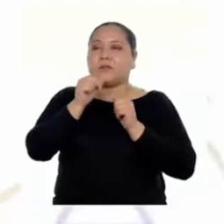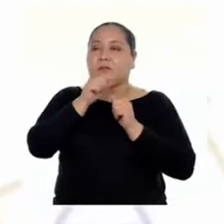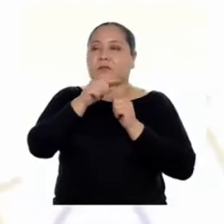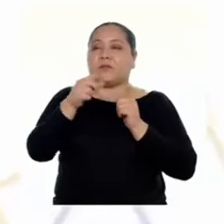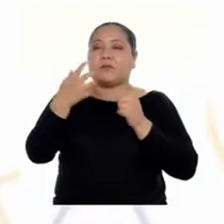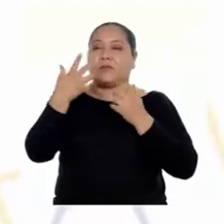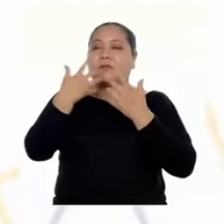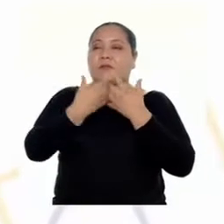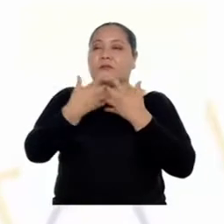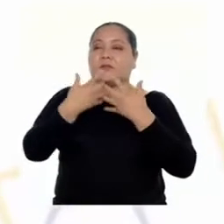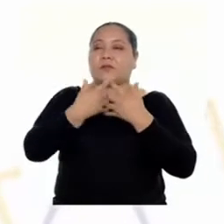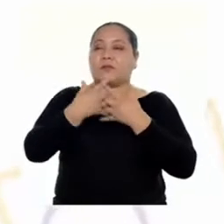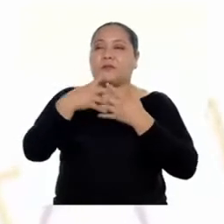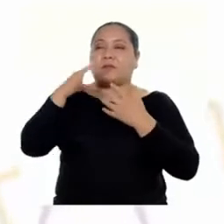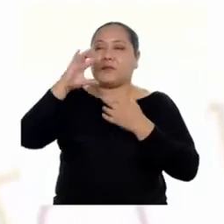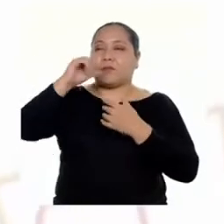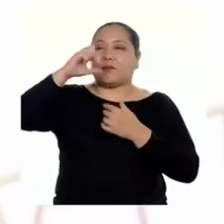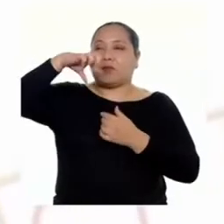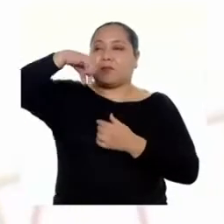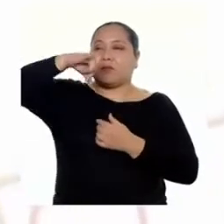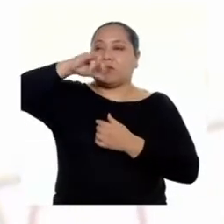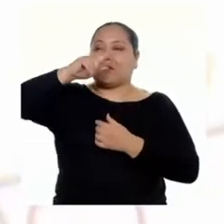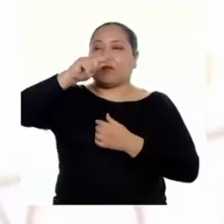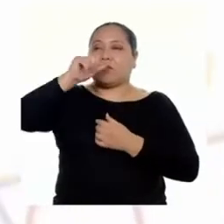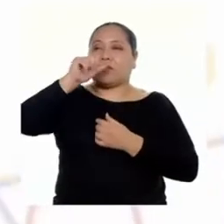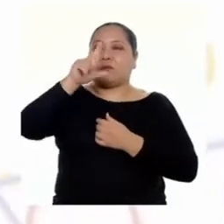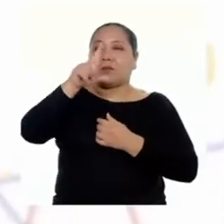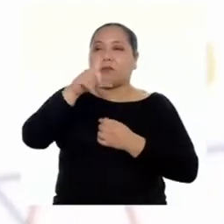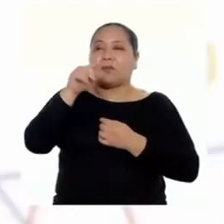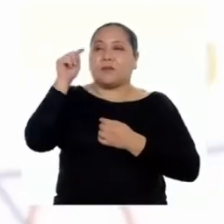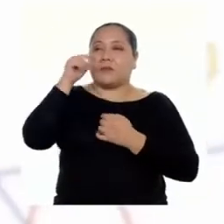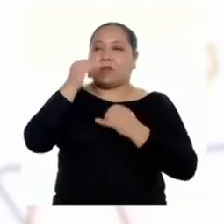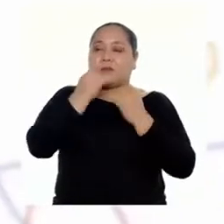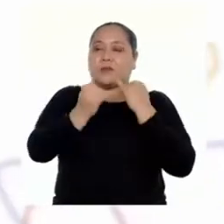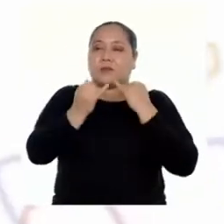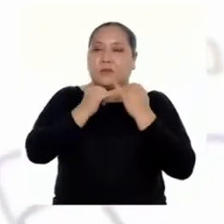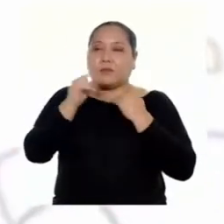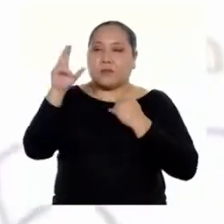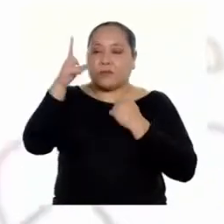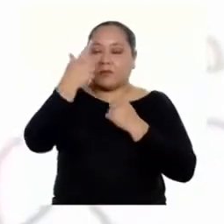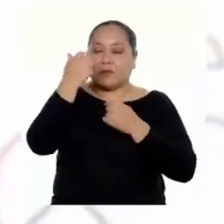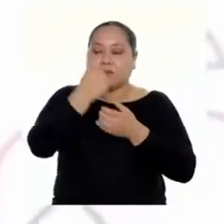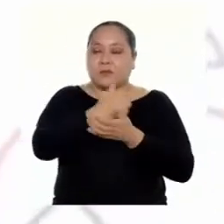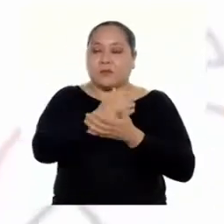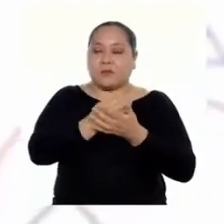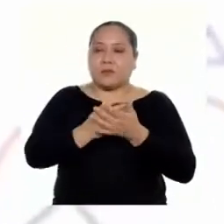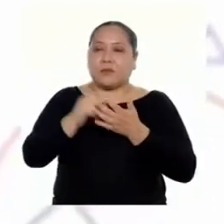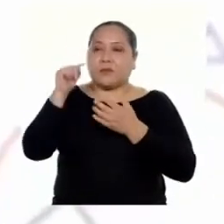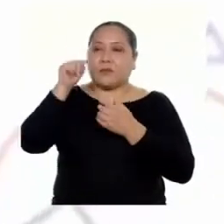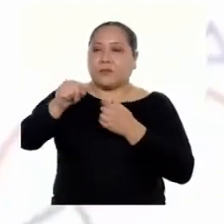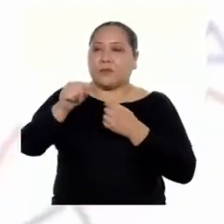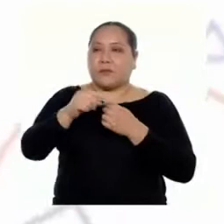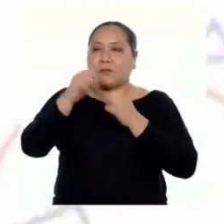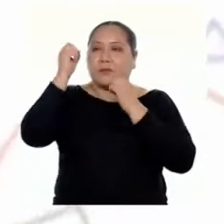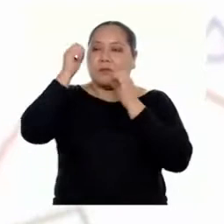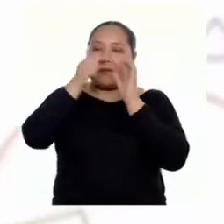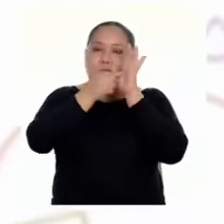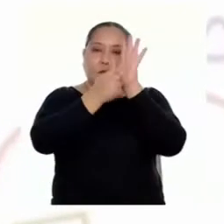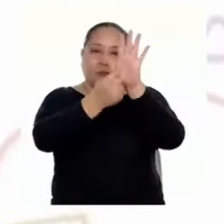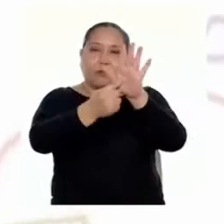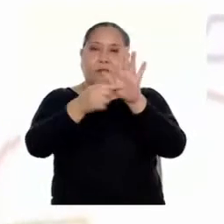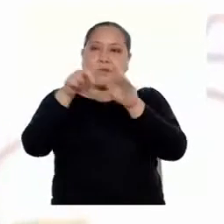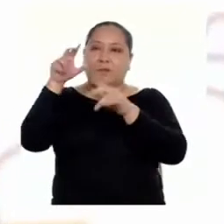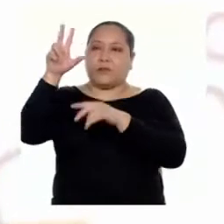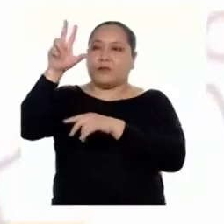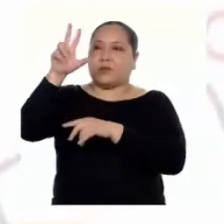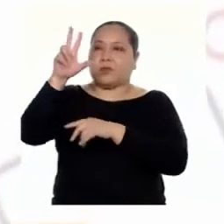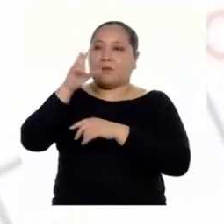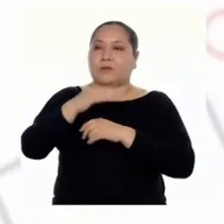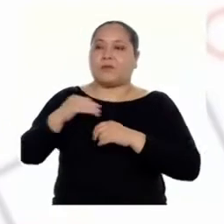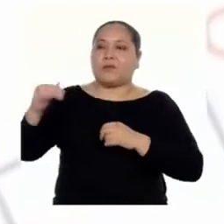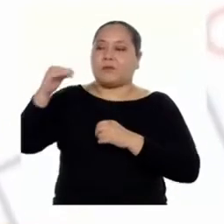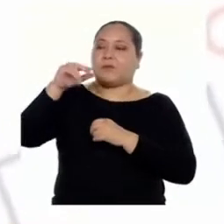con el capital final 3. Es decir, al final del tercer periodo, el exponente sería el 3.